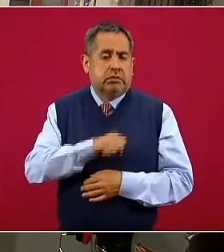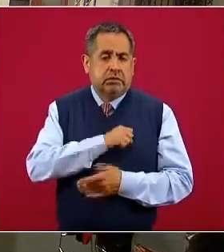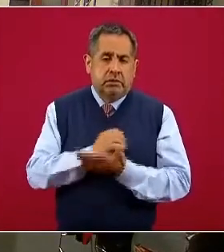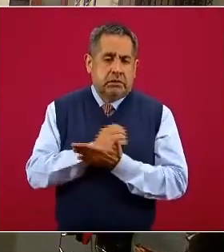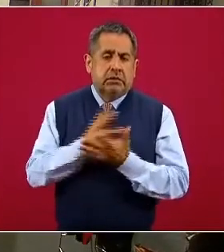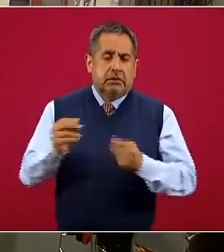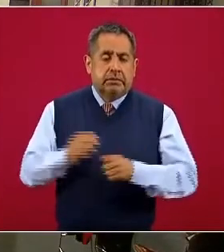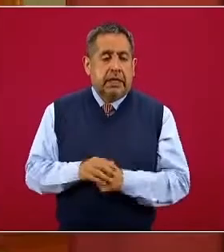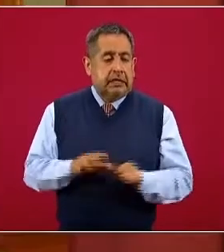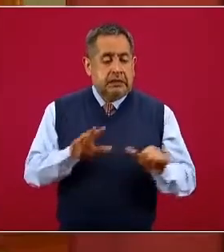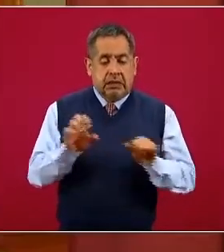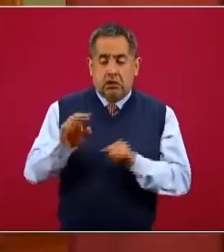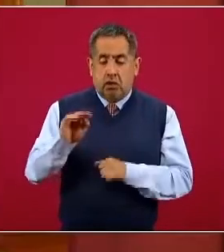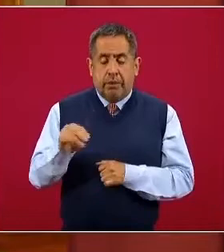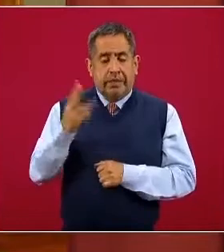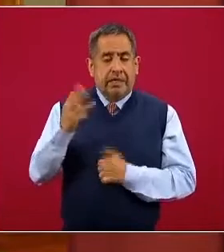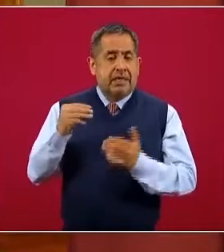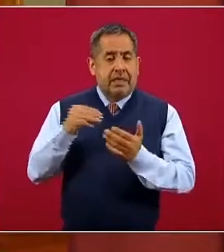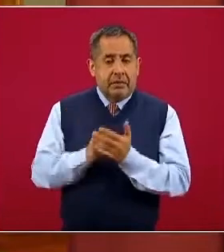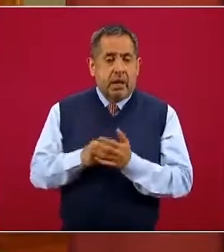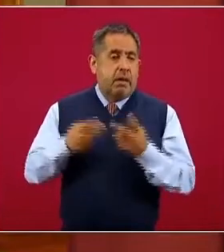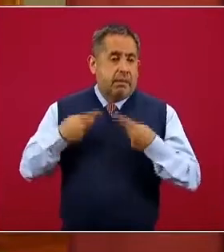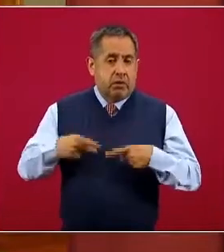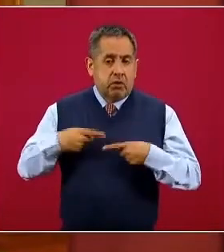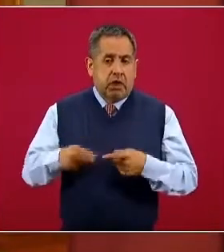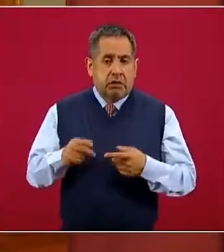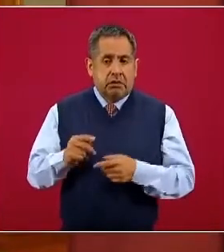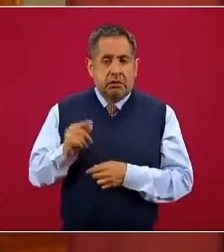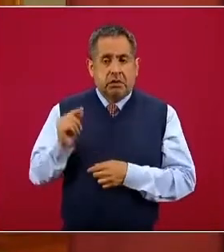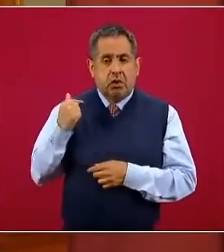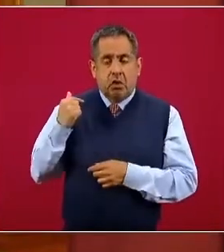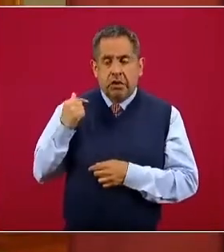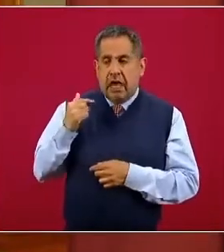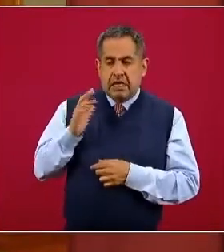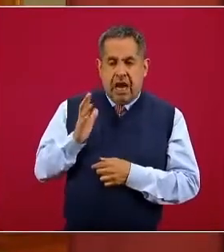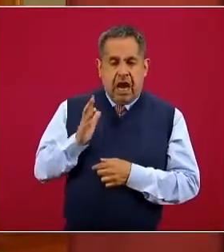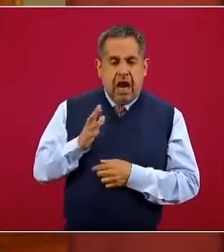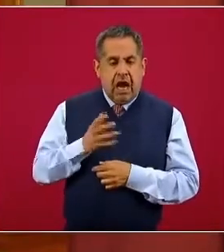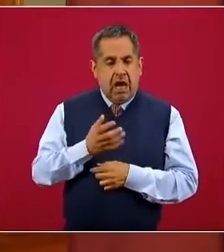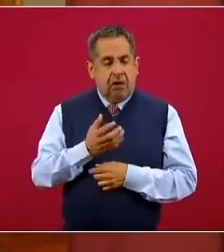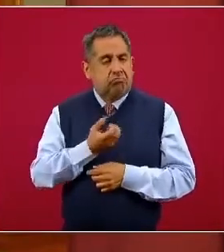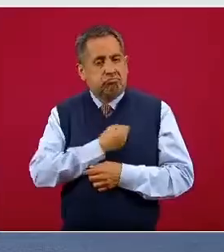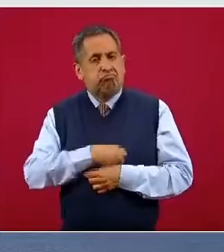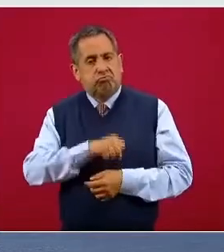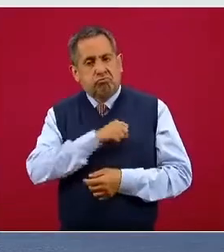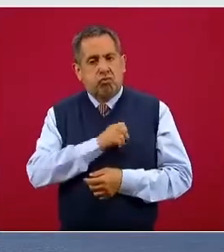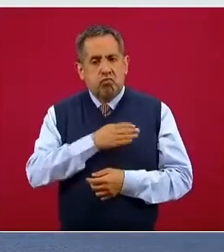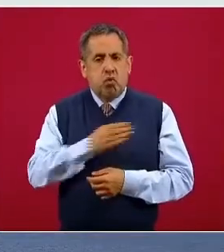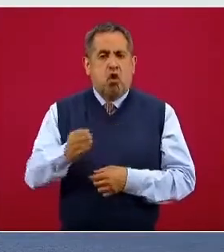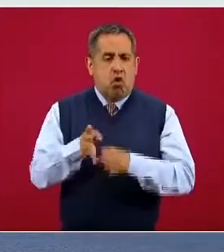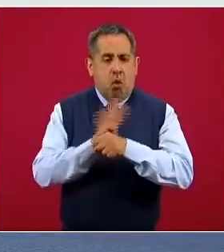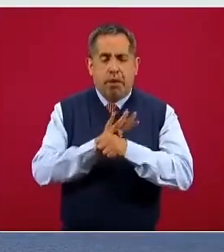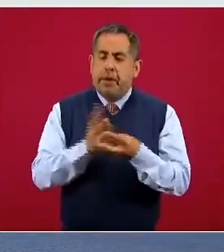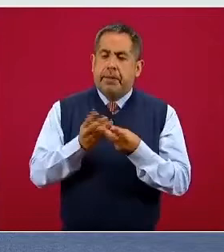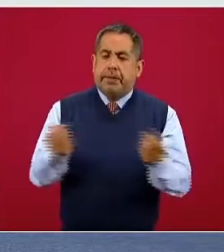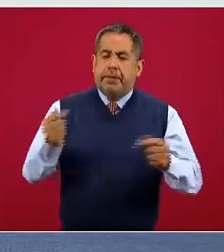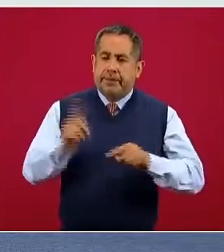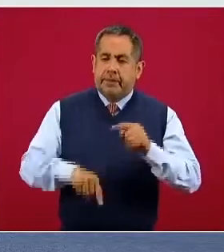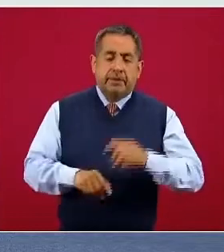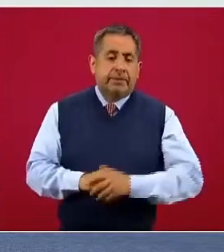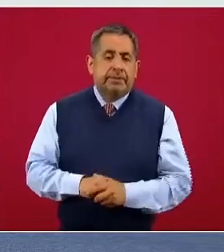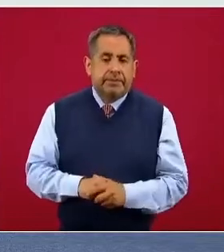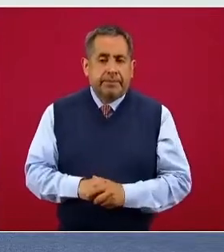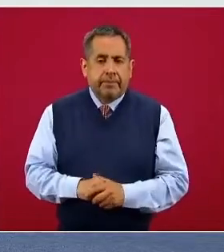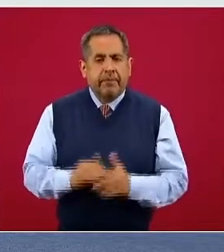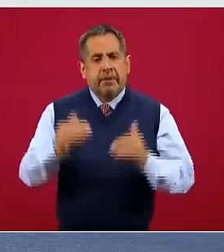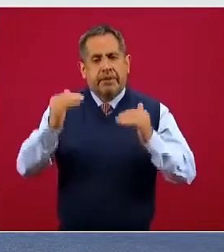de 693,000 las personas que hasta el momento ya se han recuperado de COVID-19. Veamos la siguiente